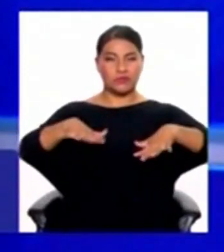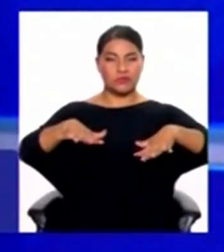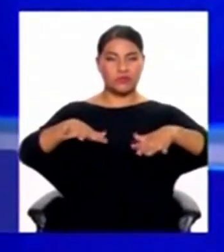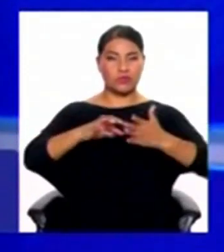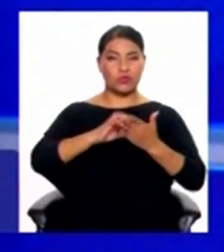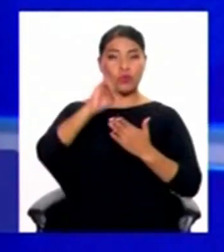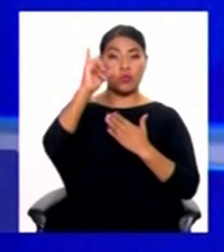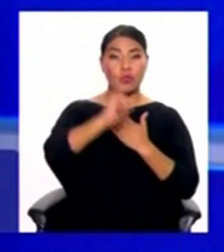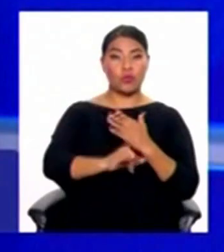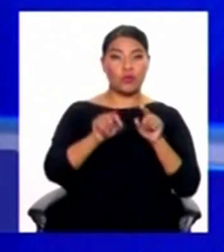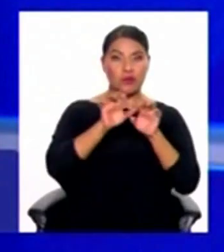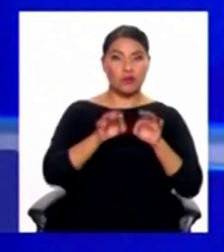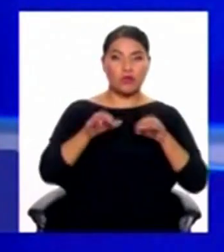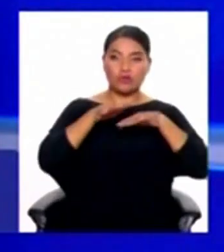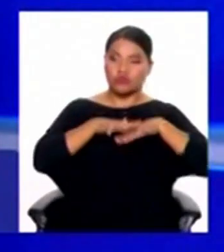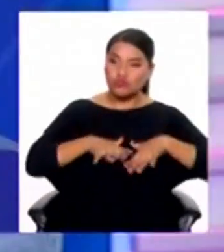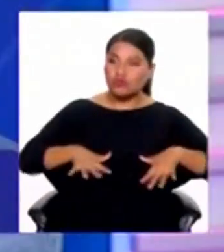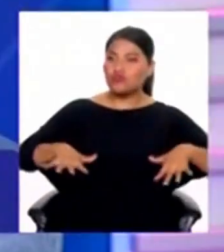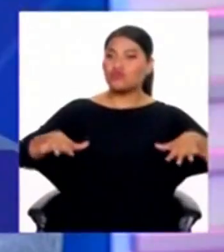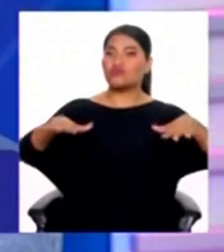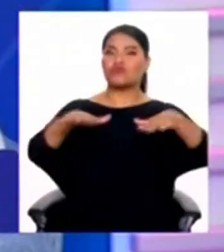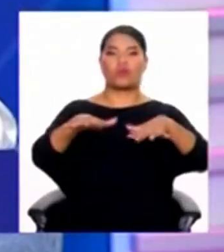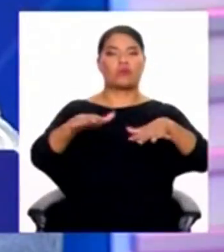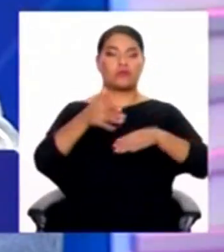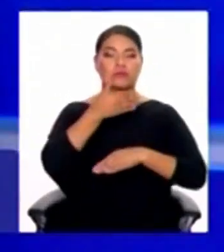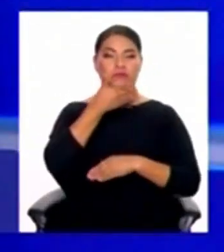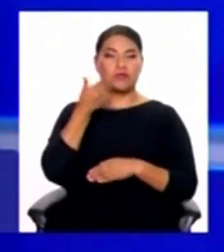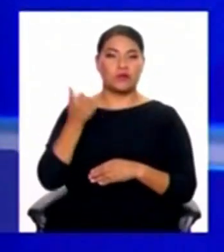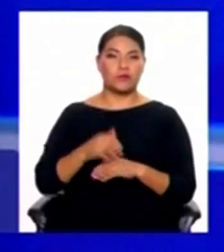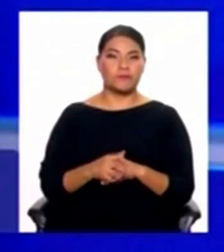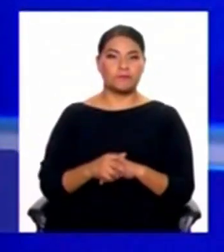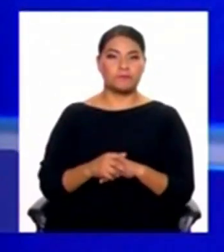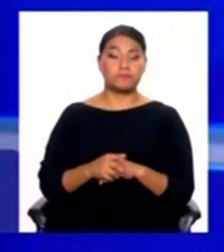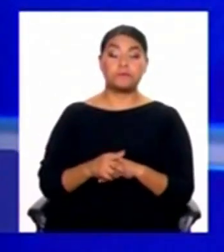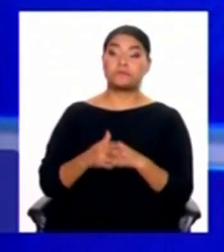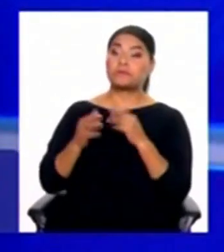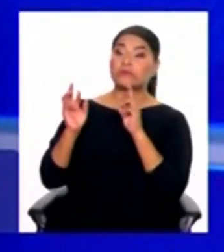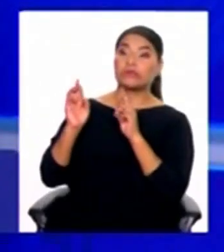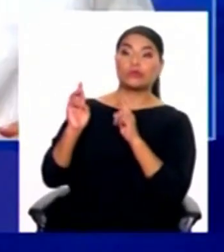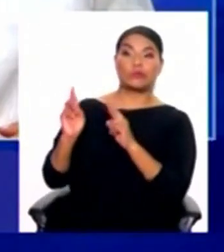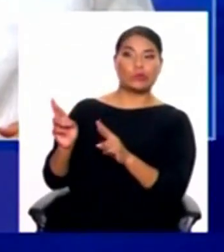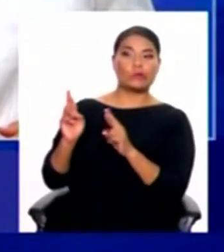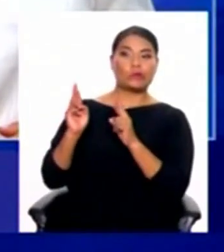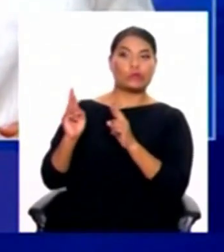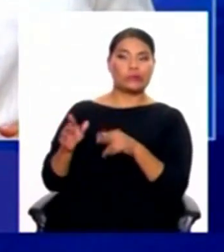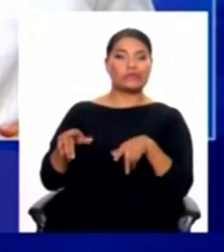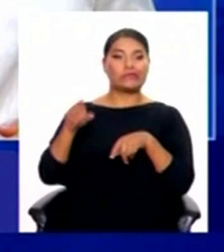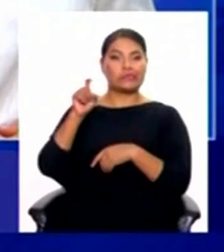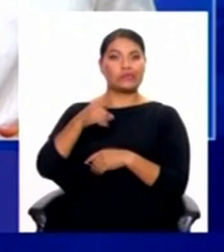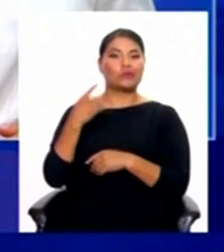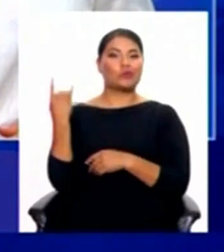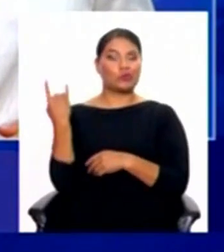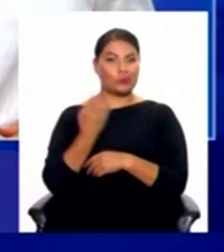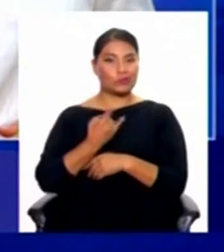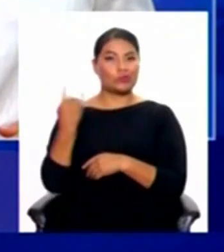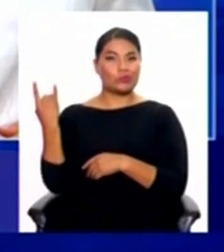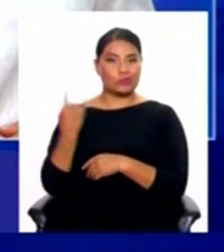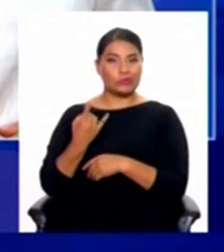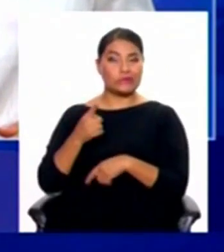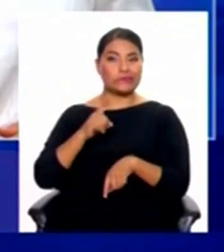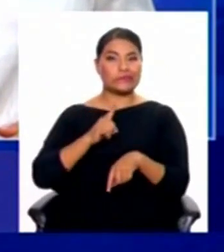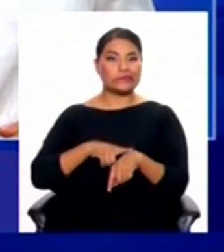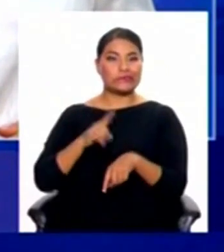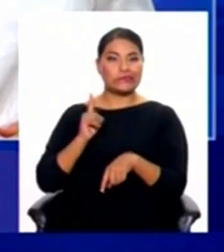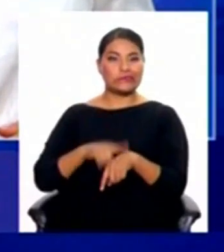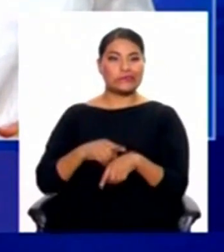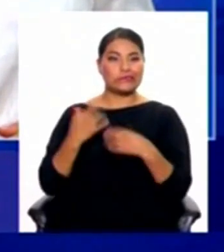proyecten con este enfoque y mirada y podamos ver resultados mejores. Ojalá, esperemos que sí, porque en verdad es urgente y el tiempo en verdad no nos